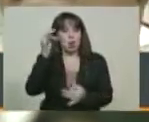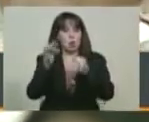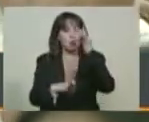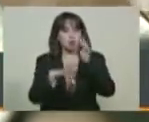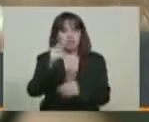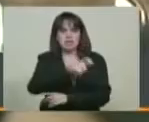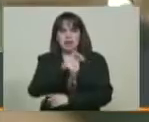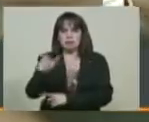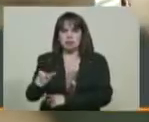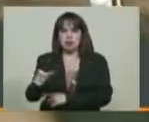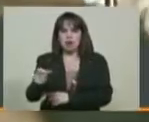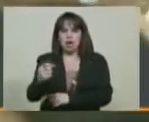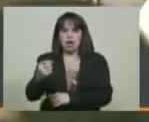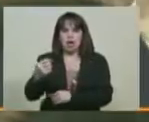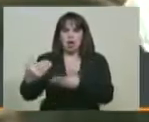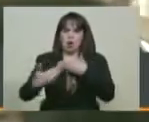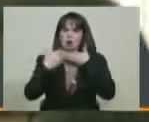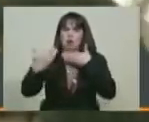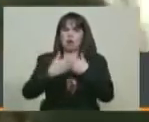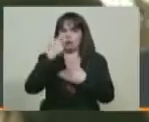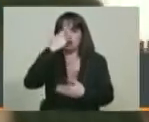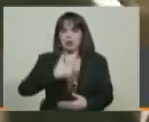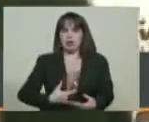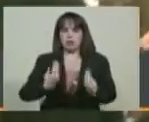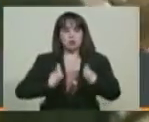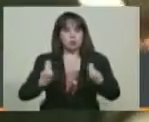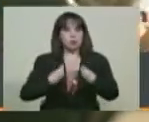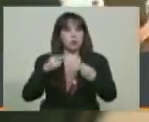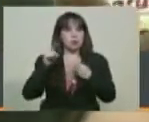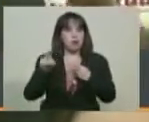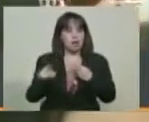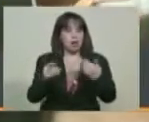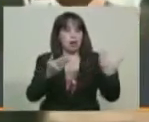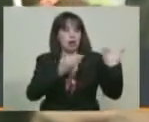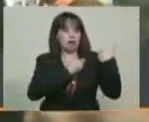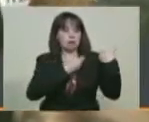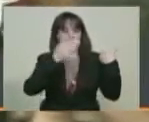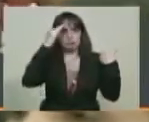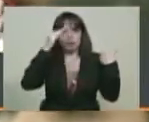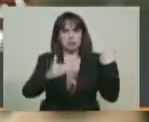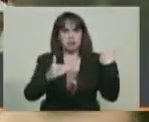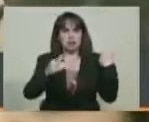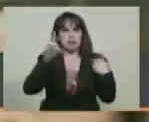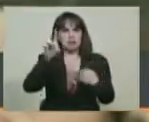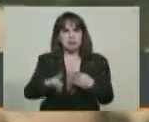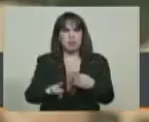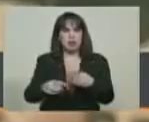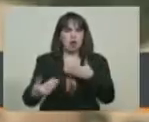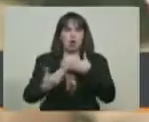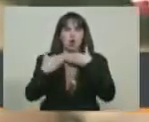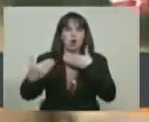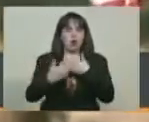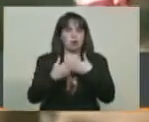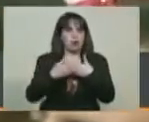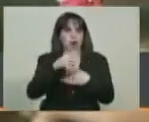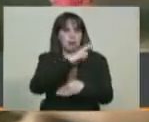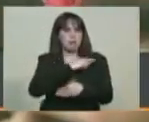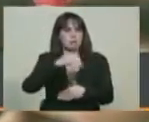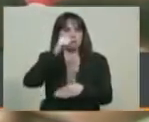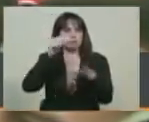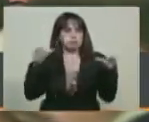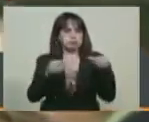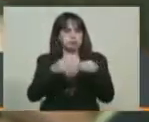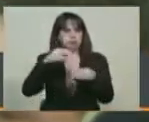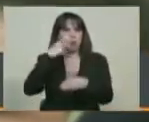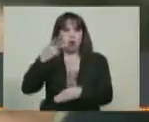a atacar su vida, la vida del alto militar, del alto mando militar y del alto mando político, presidente.